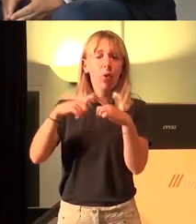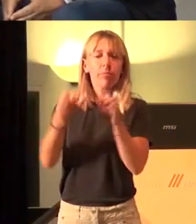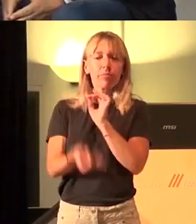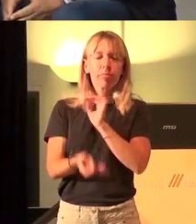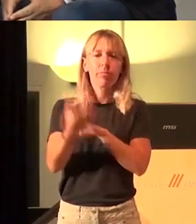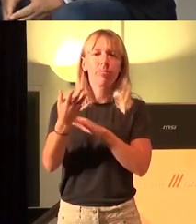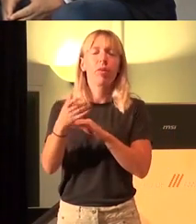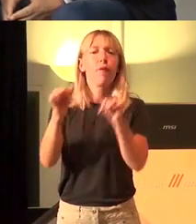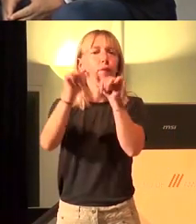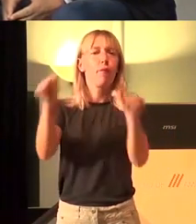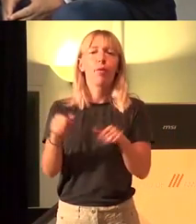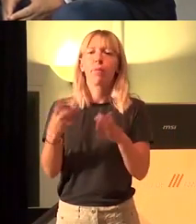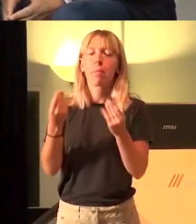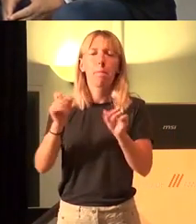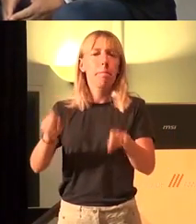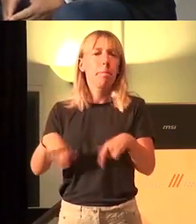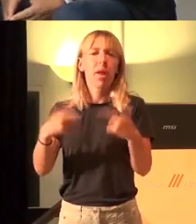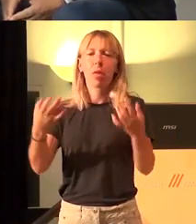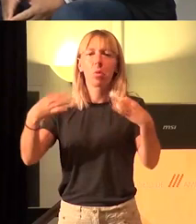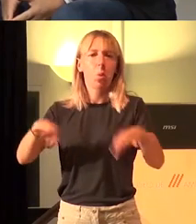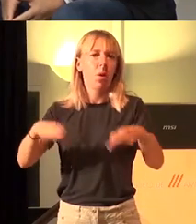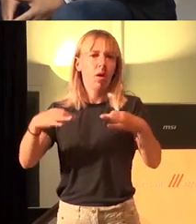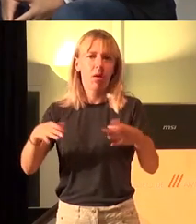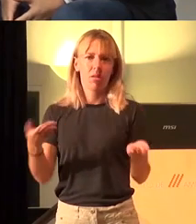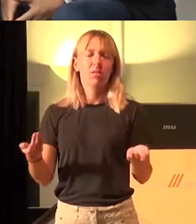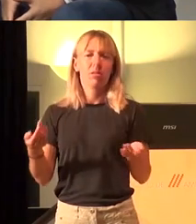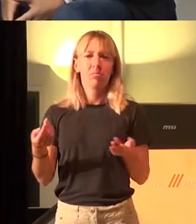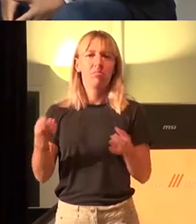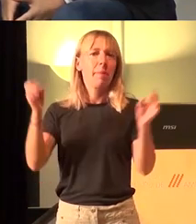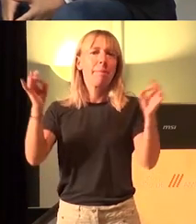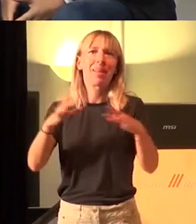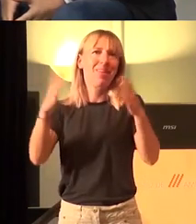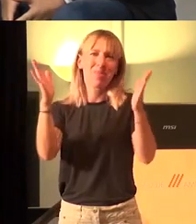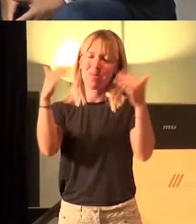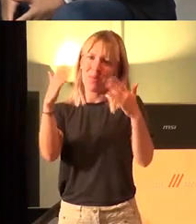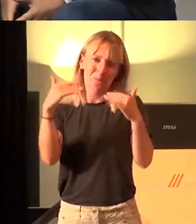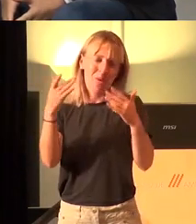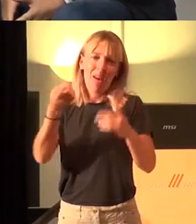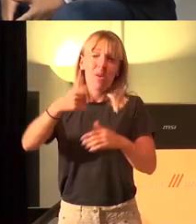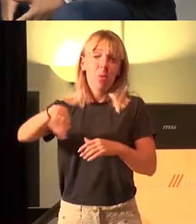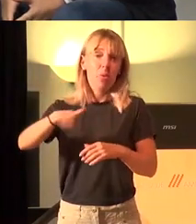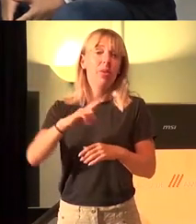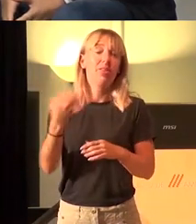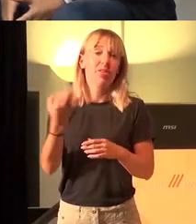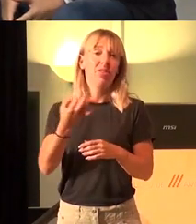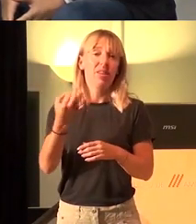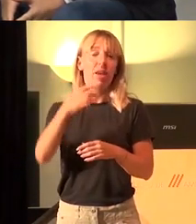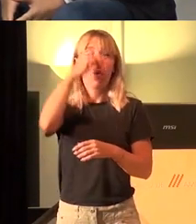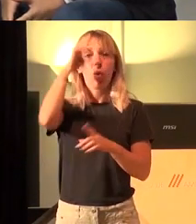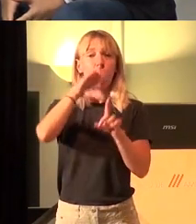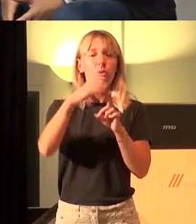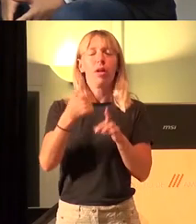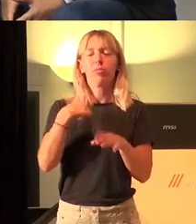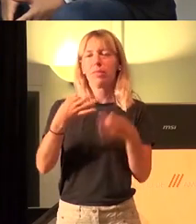formula de una manera muy natural y muy orgánica. No hay milagros. Lo vuestro, que es la cultura,